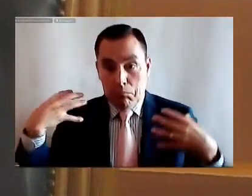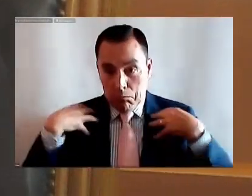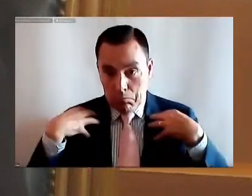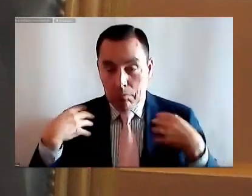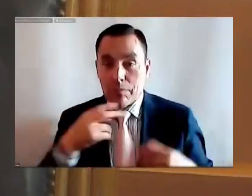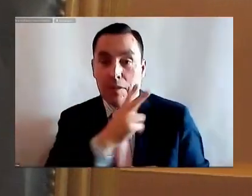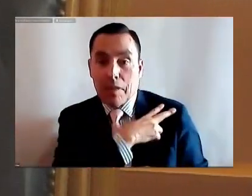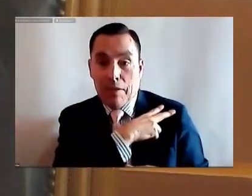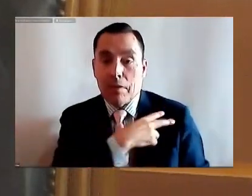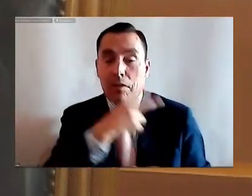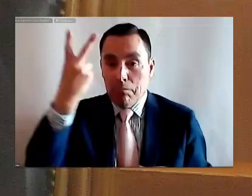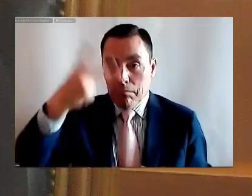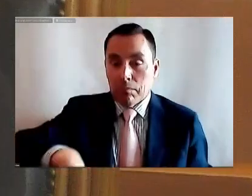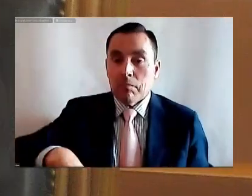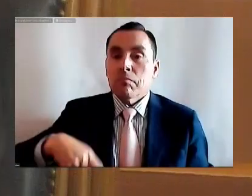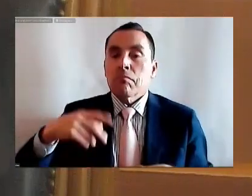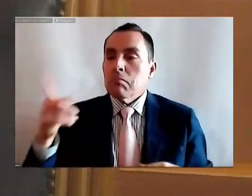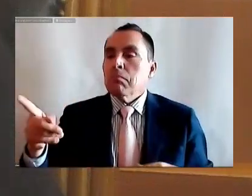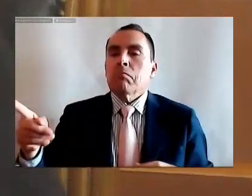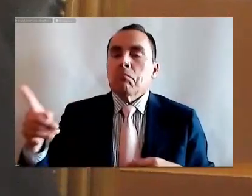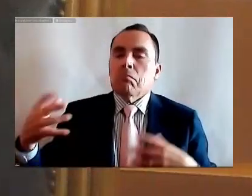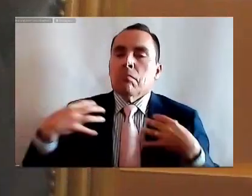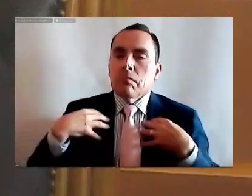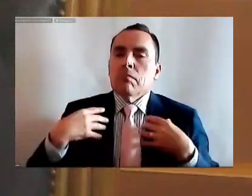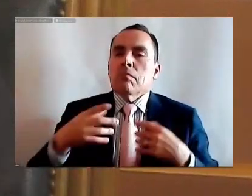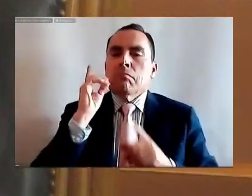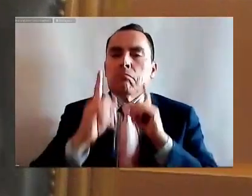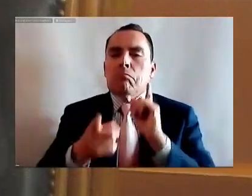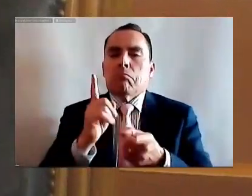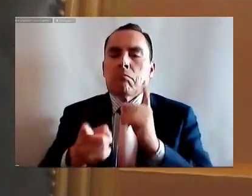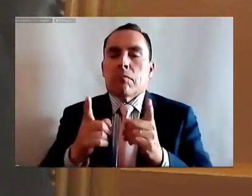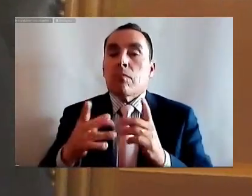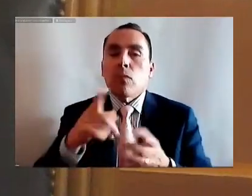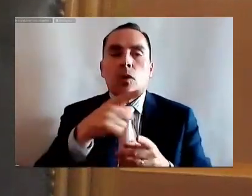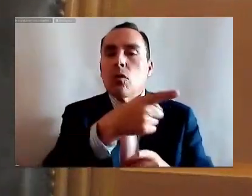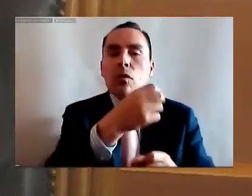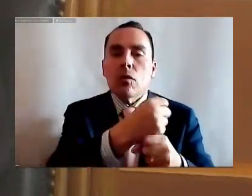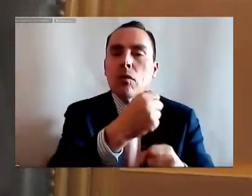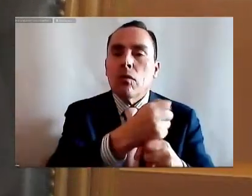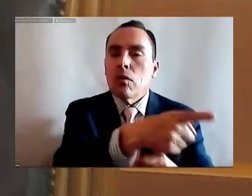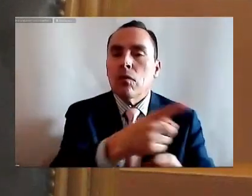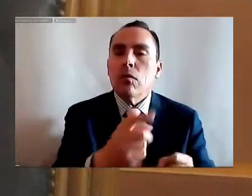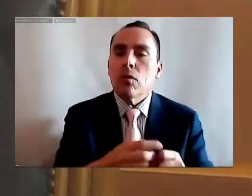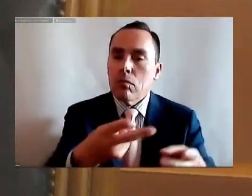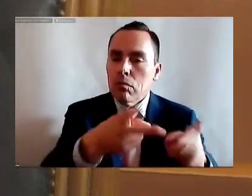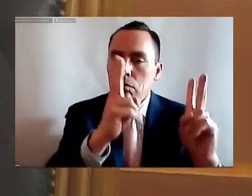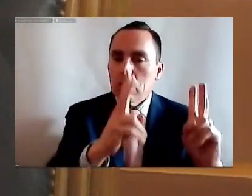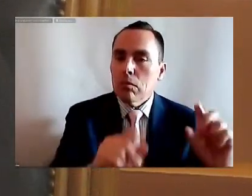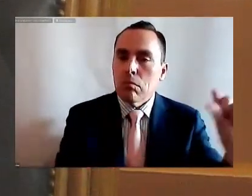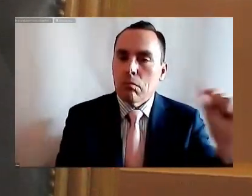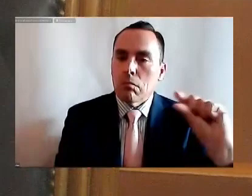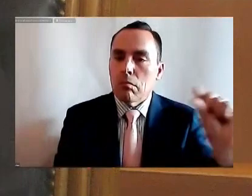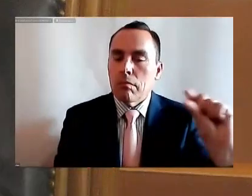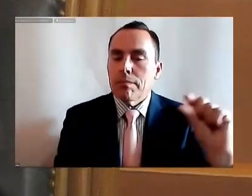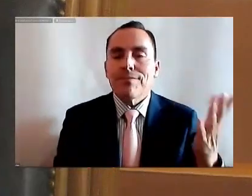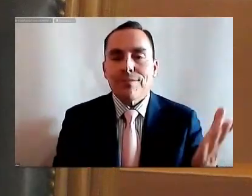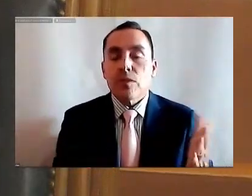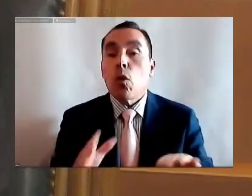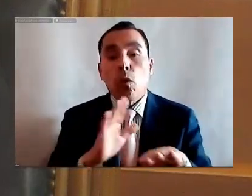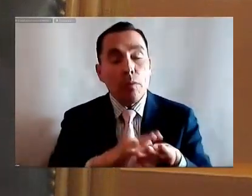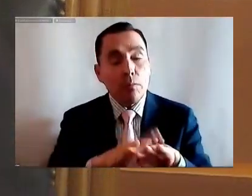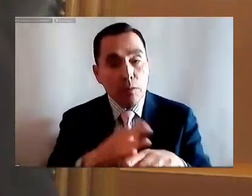podría apostar a dar opciones a los trabajadores y a las trabajadoras de distintos tipos de permisos o